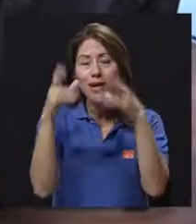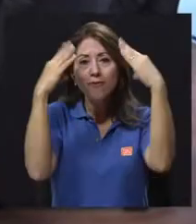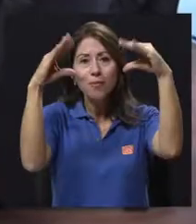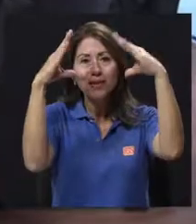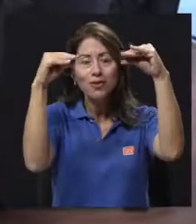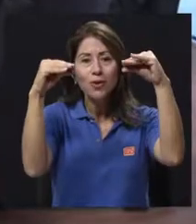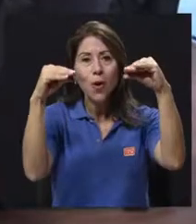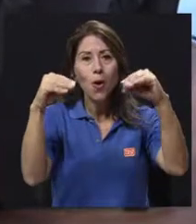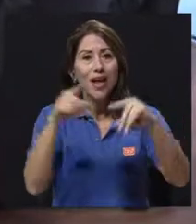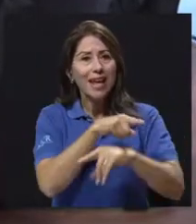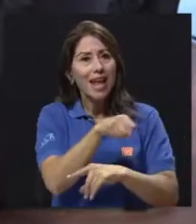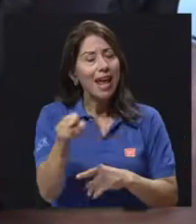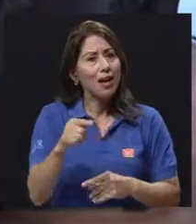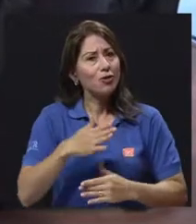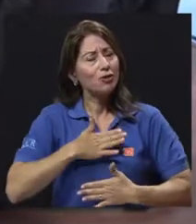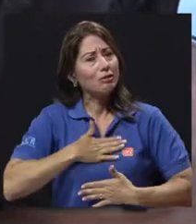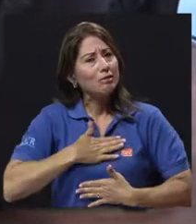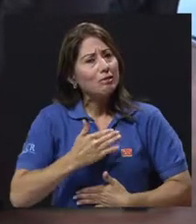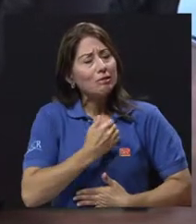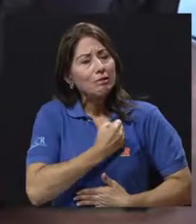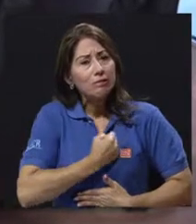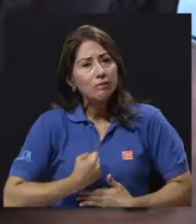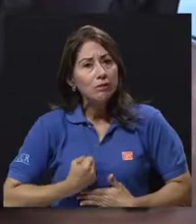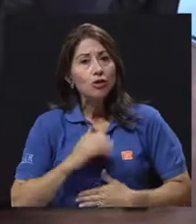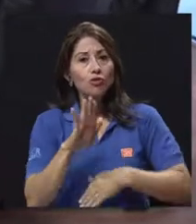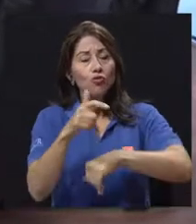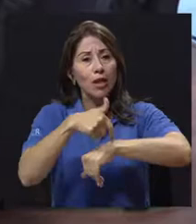sacan de sus recursos económicos, así porque es. Sea como